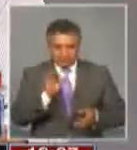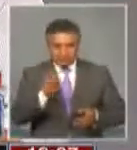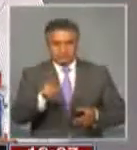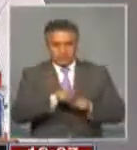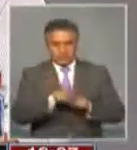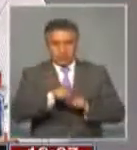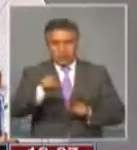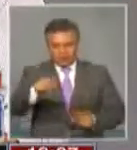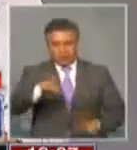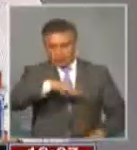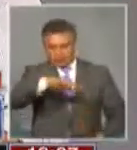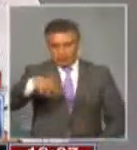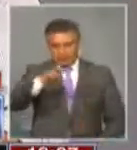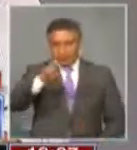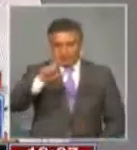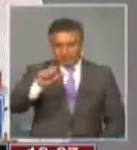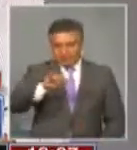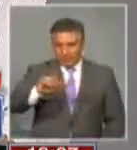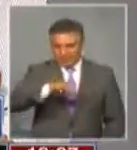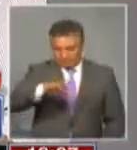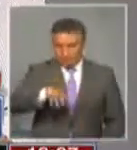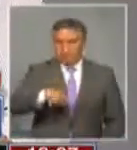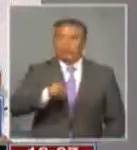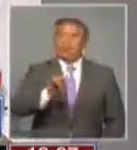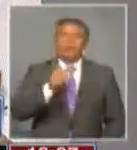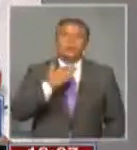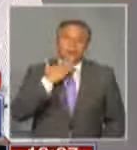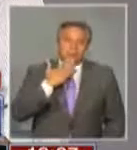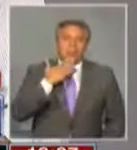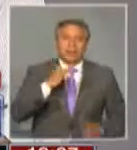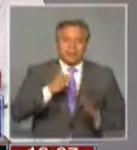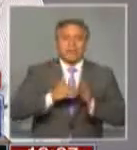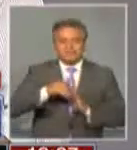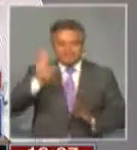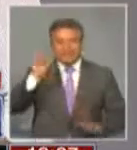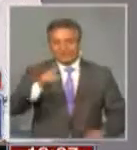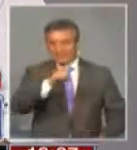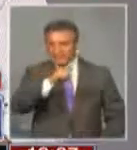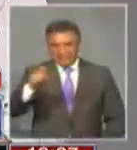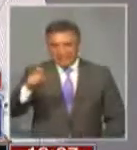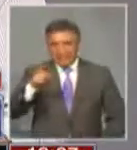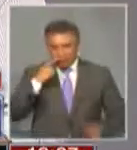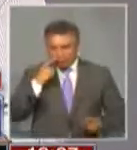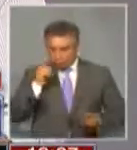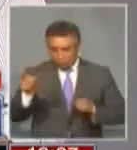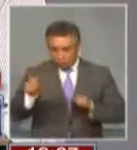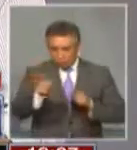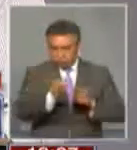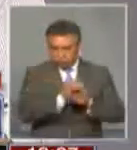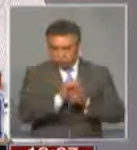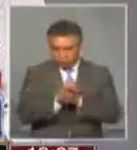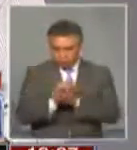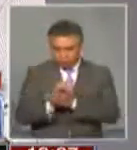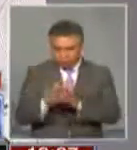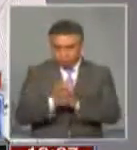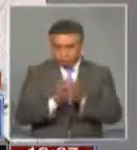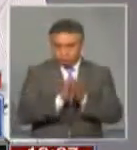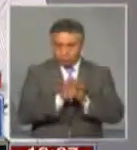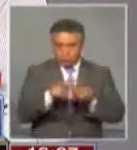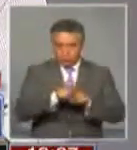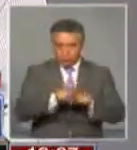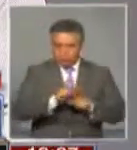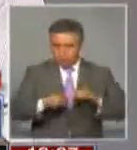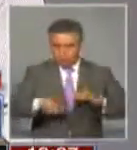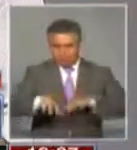de la plaza, y que también utilizaron a más de 100 contribuyentes para digamos, realizar estas